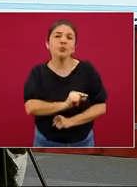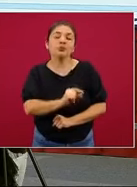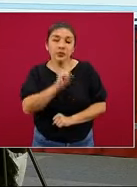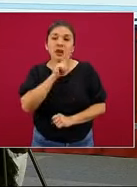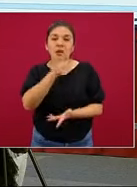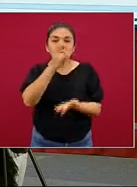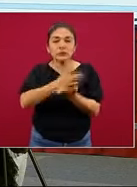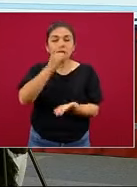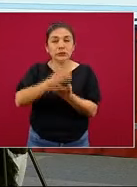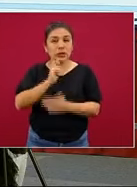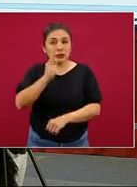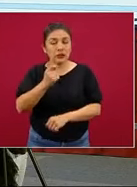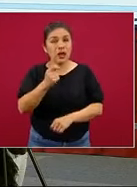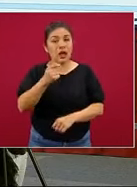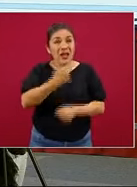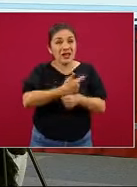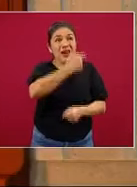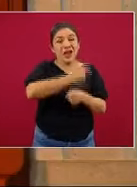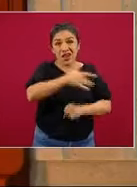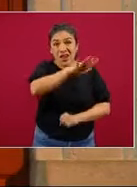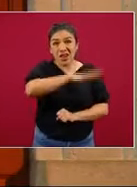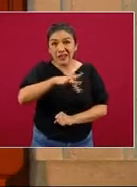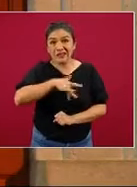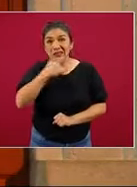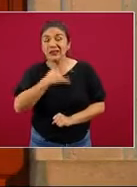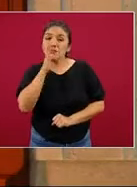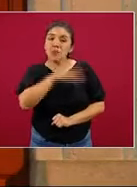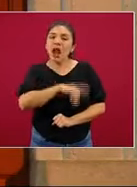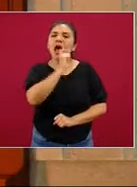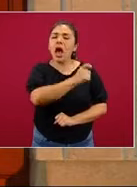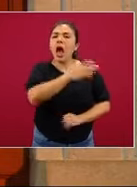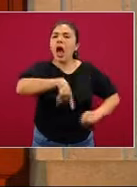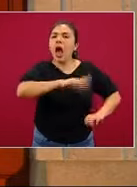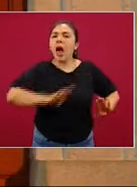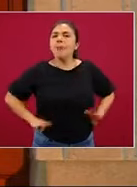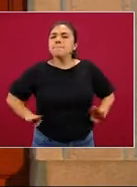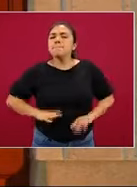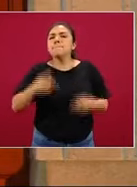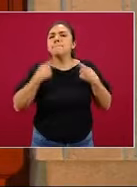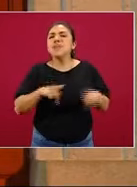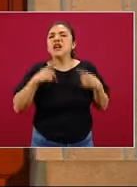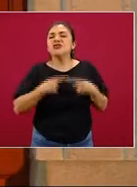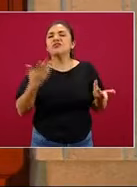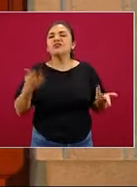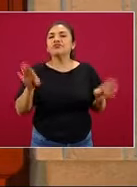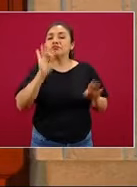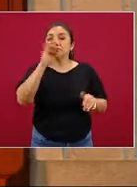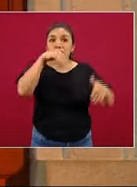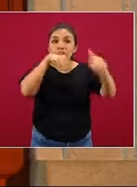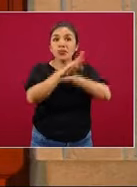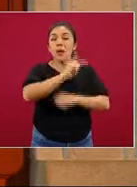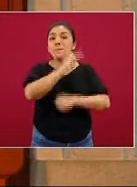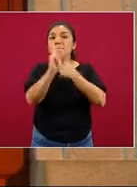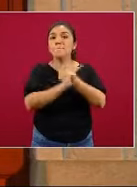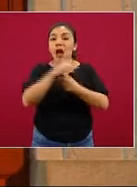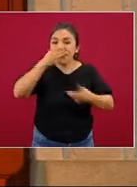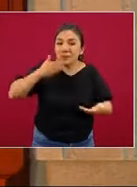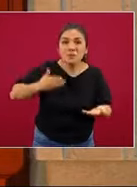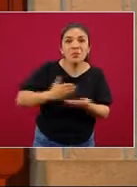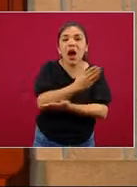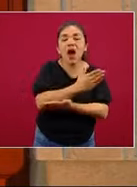que los que presentan sintomatología grave son aquellas personas que, pues, de manera desafortunada el ingreso al país ha sido